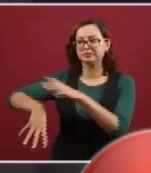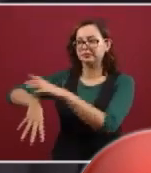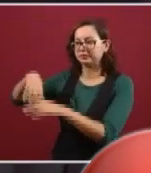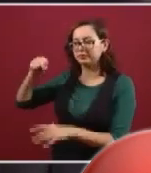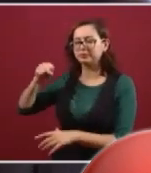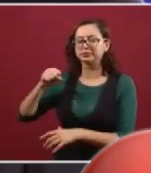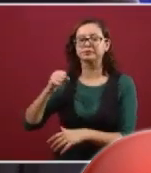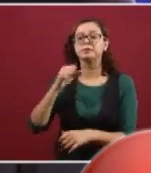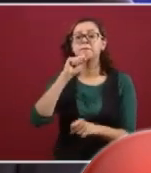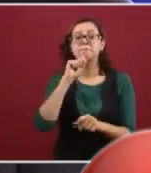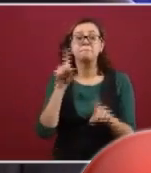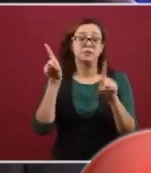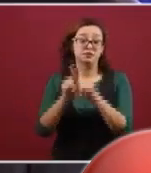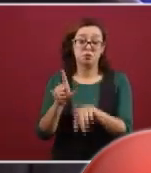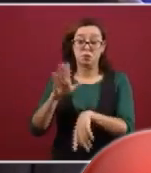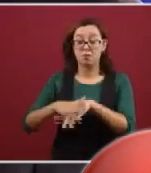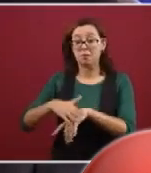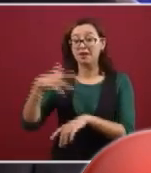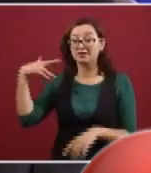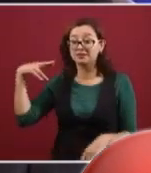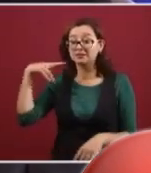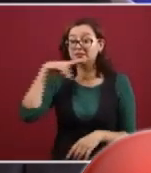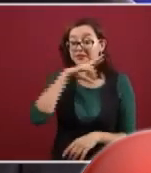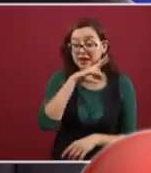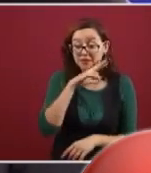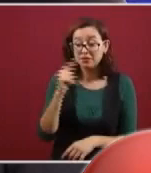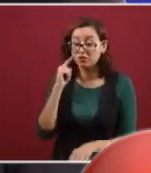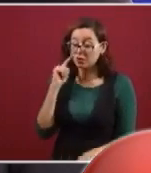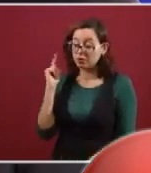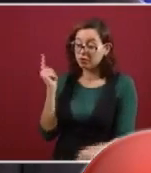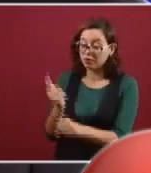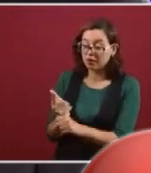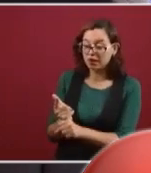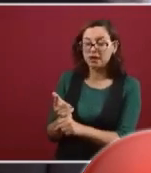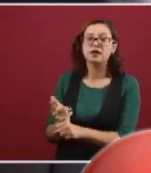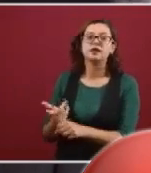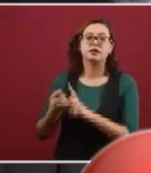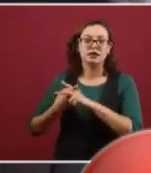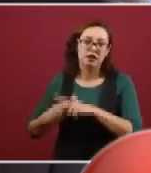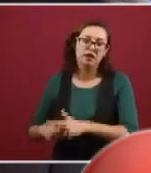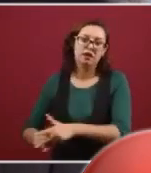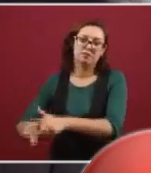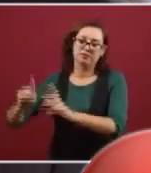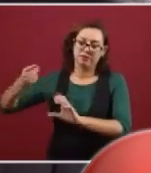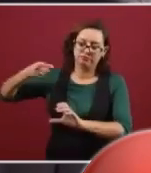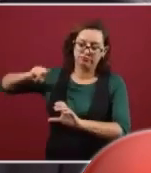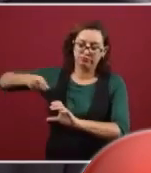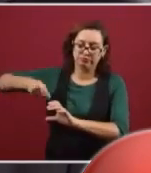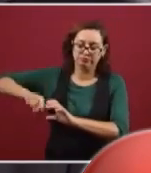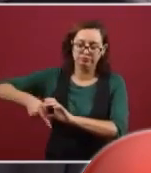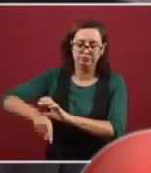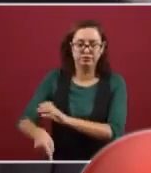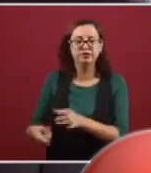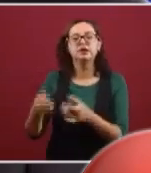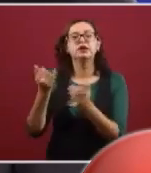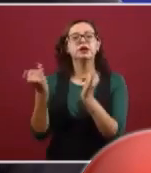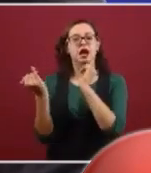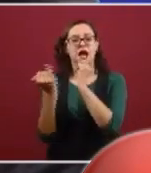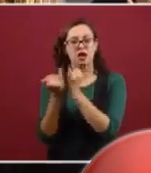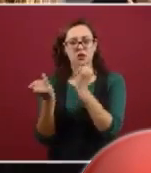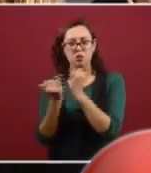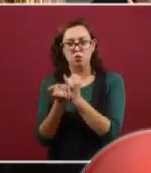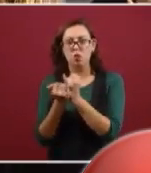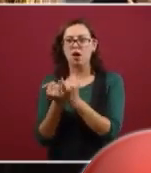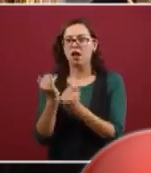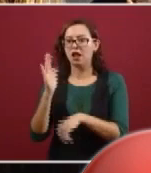también los tiempos entre el descubrimiento y la primera producción de los nuevos campos y en fortalecer el